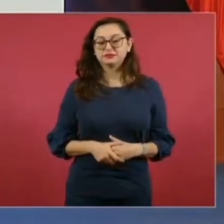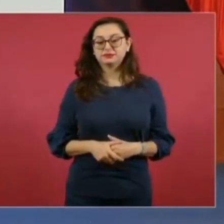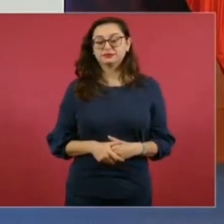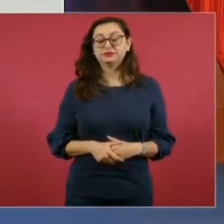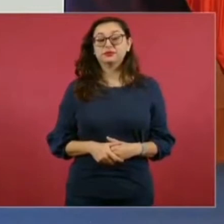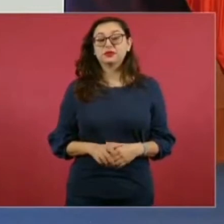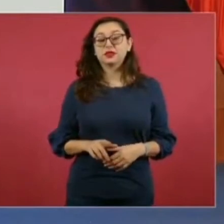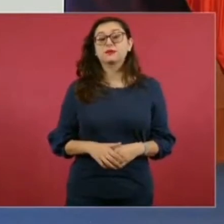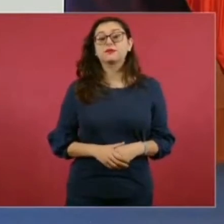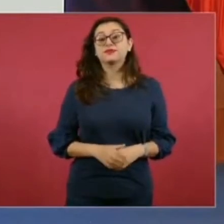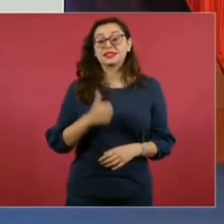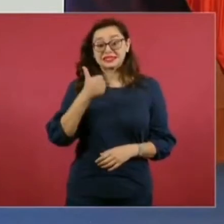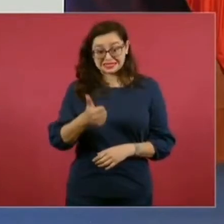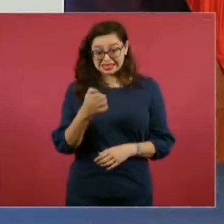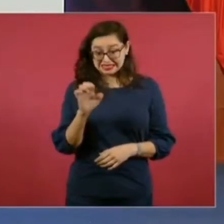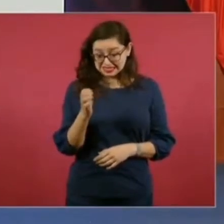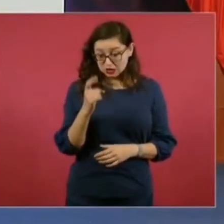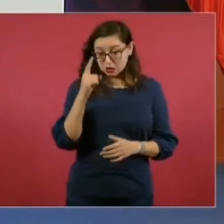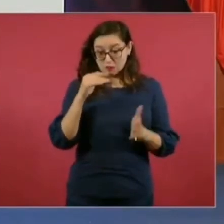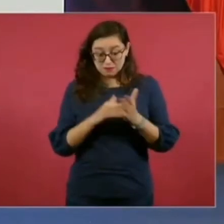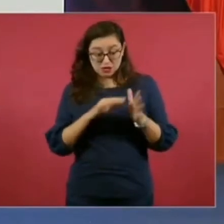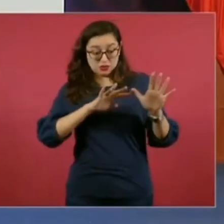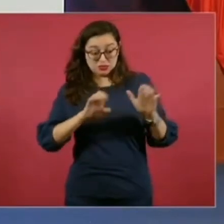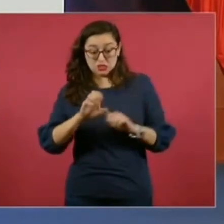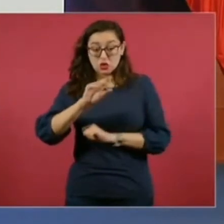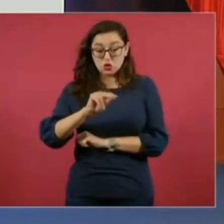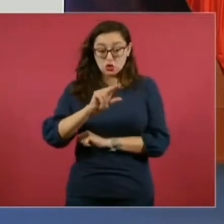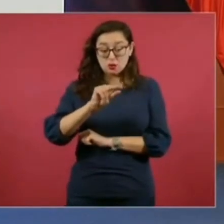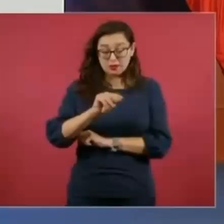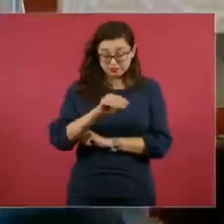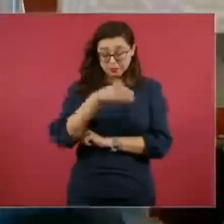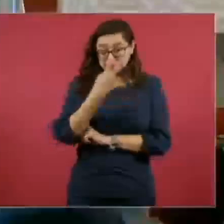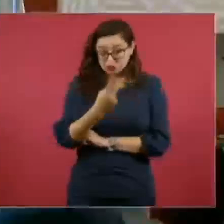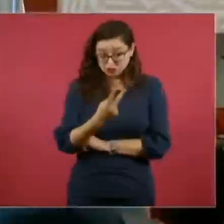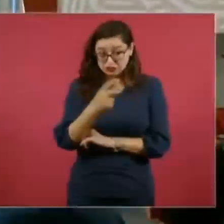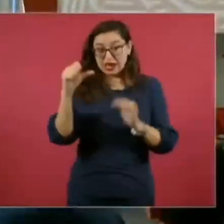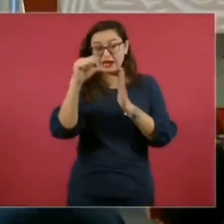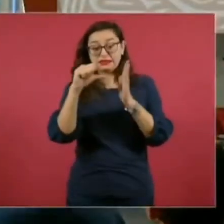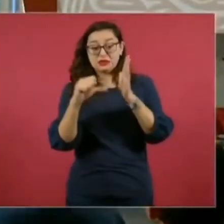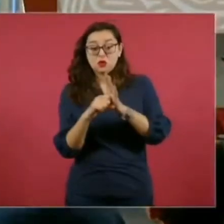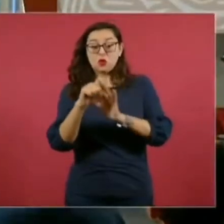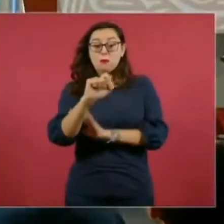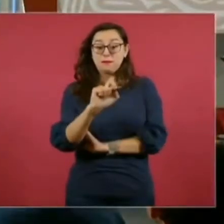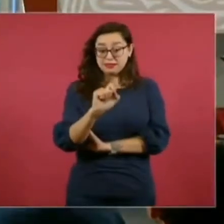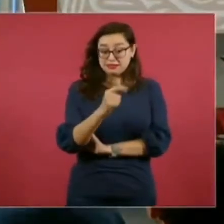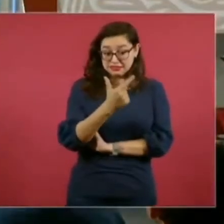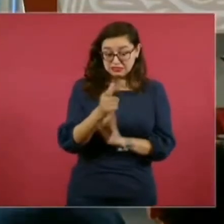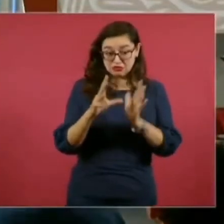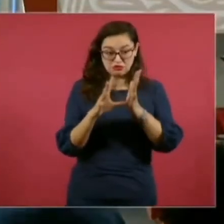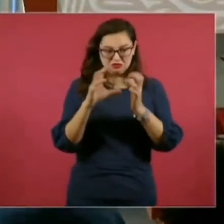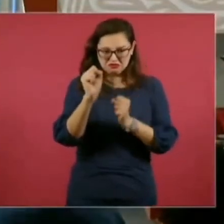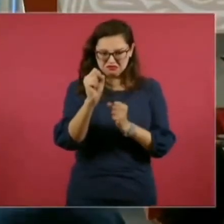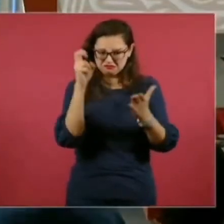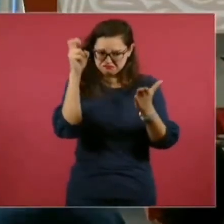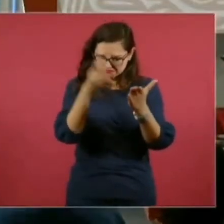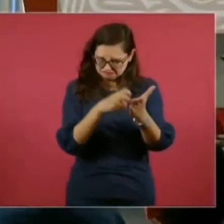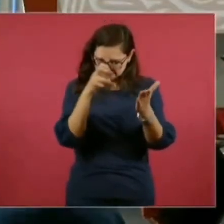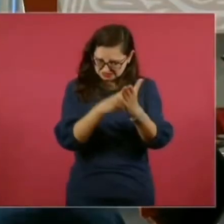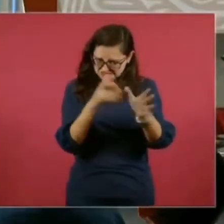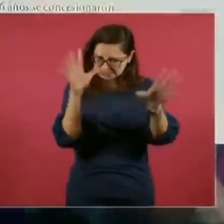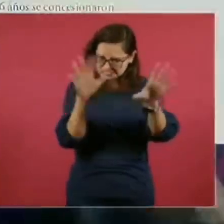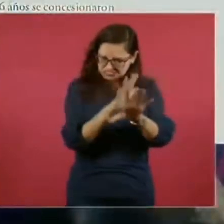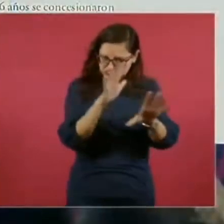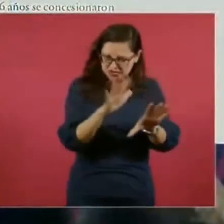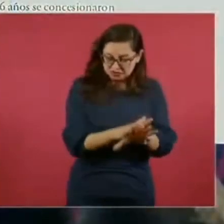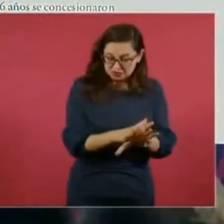El 6 de enero de 1992 modificaron el artículo 27 constitucional para poner a